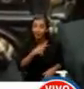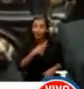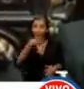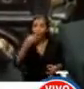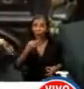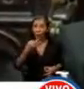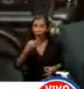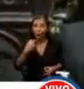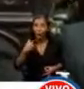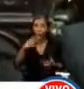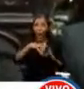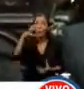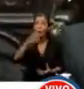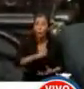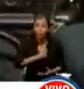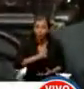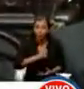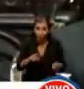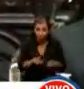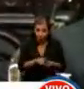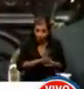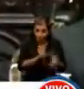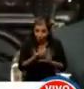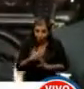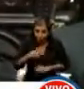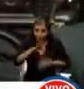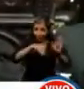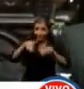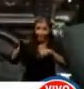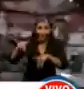un día sábado a una sesión especial?